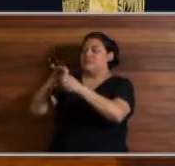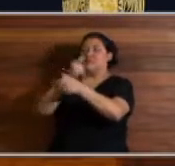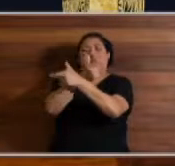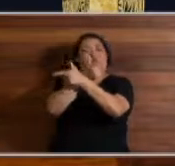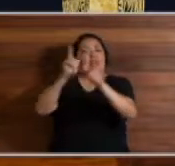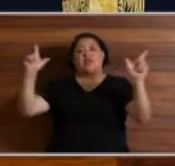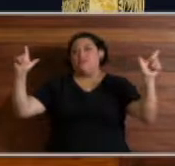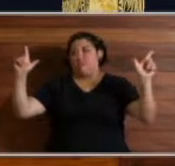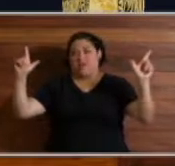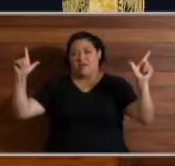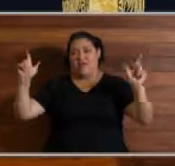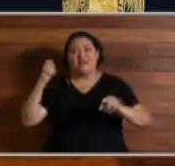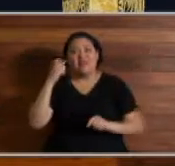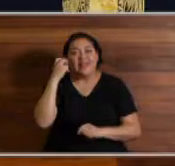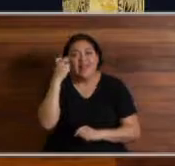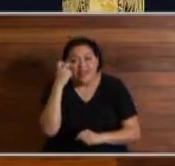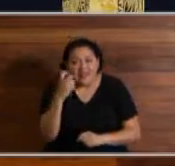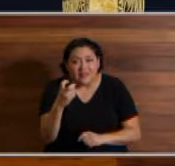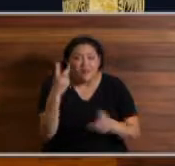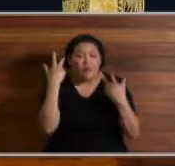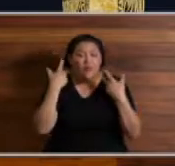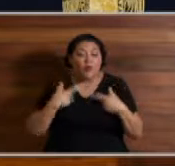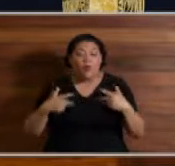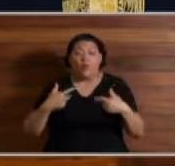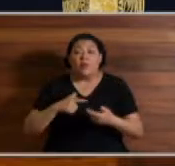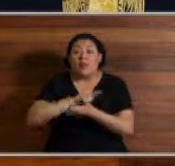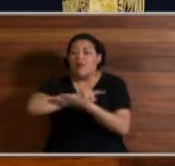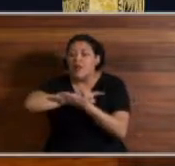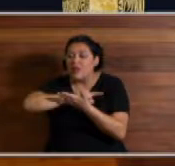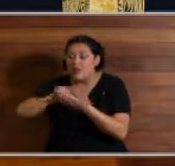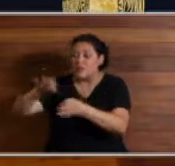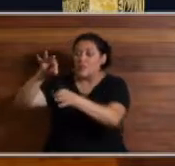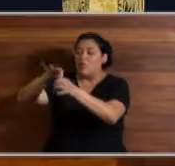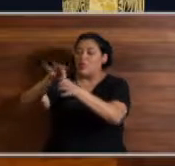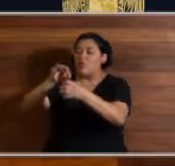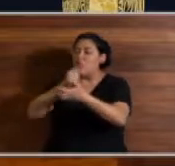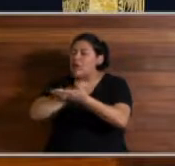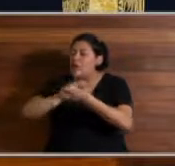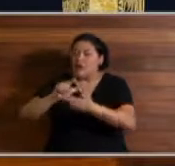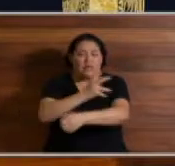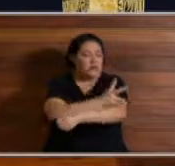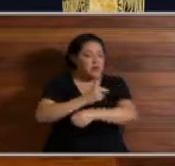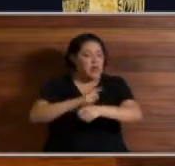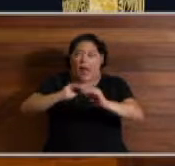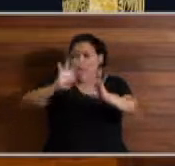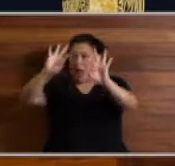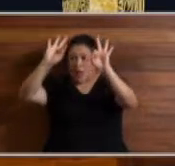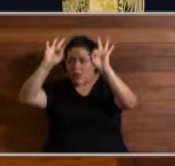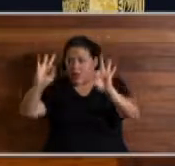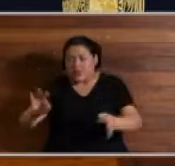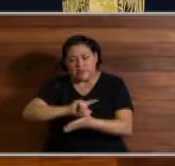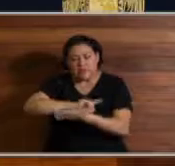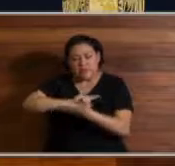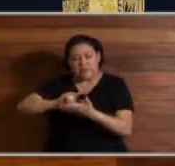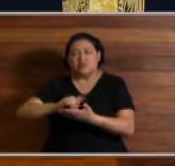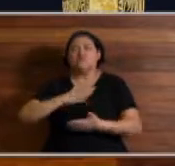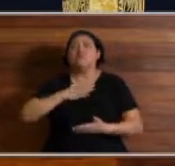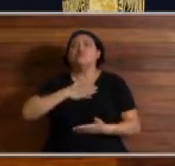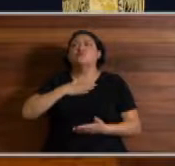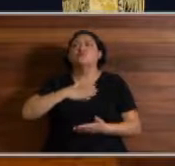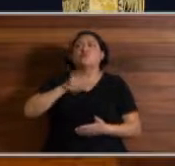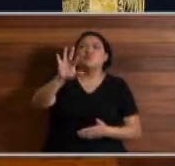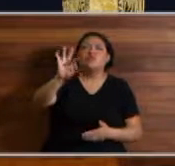reflejado en un proceso limpio, sincero y abierto, usted decide